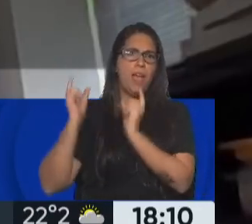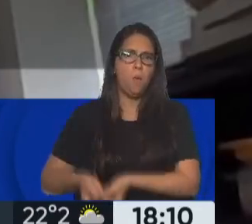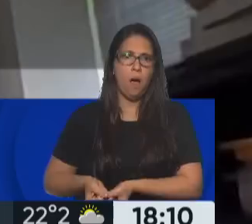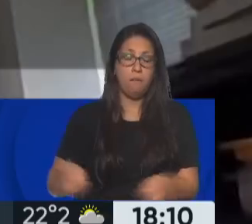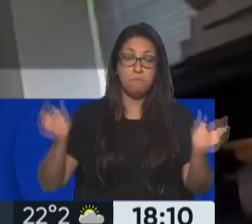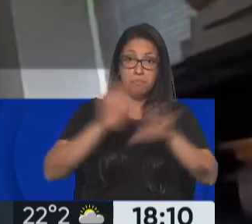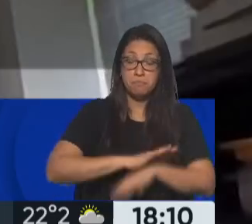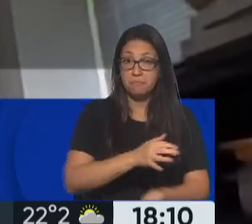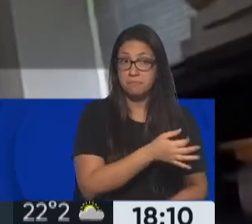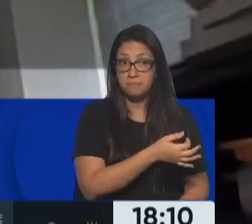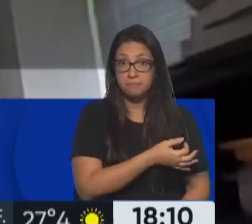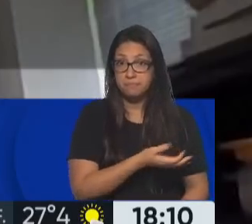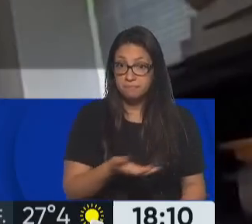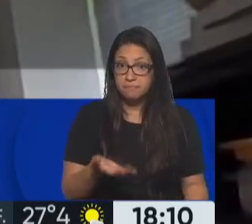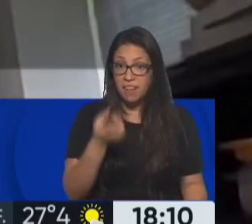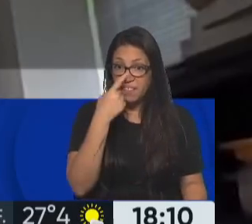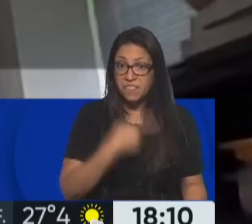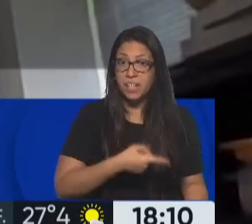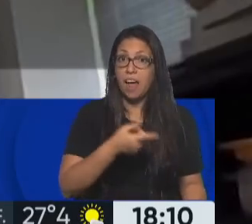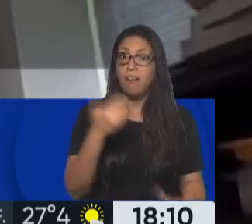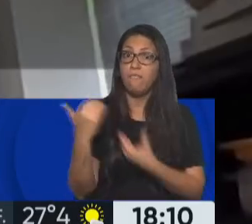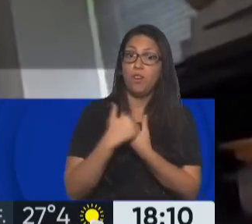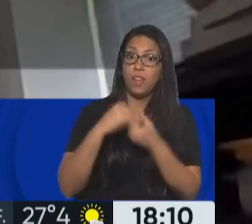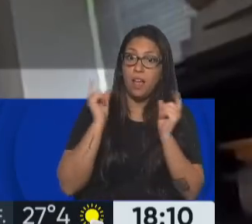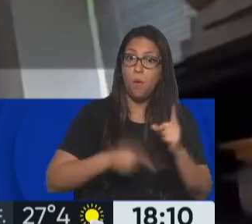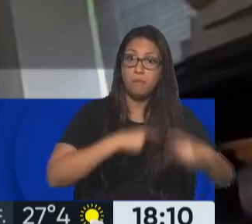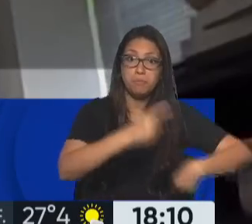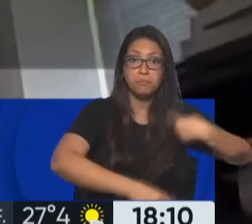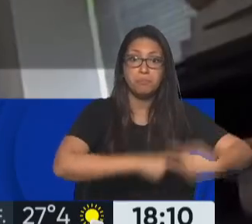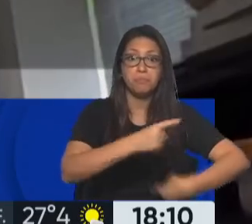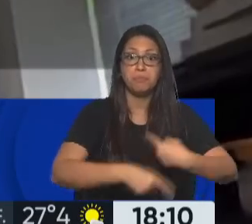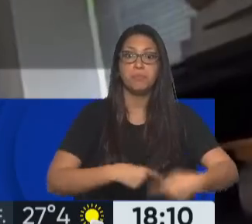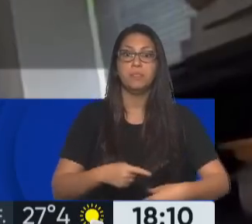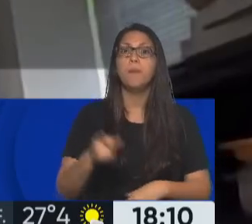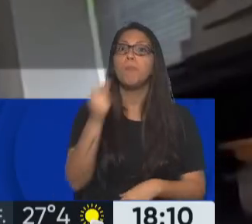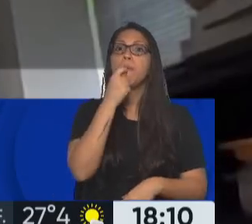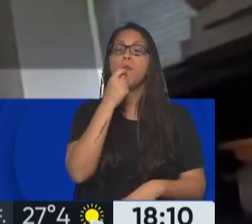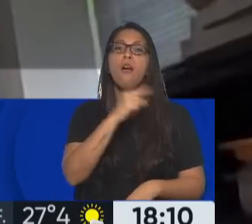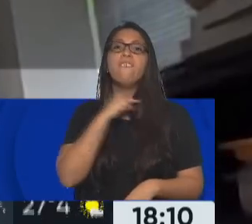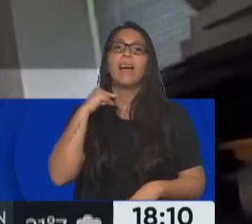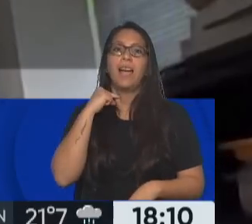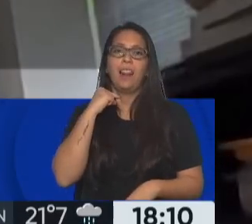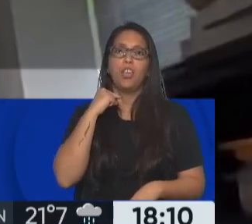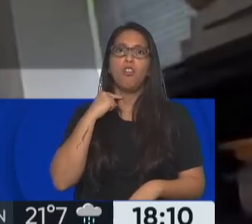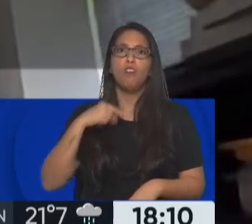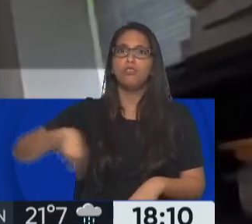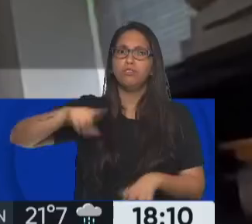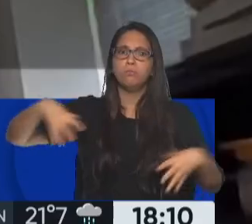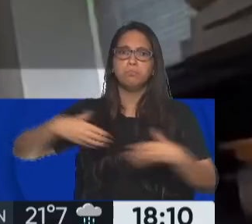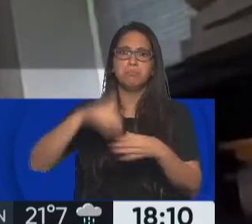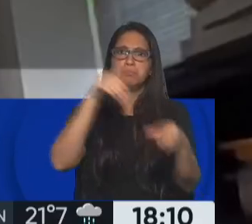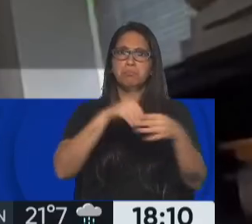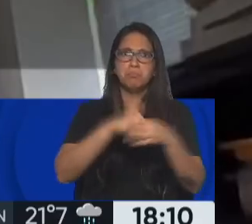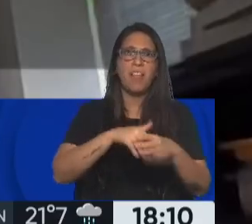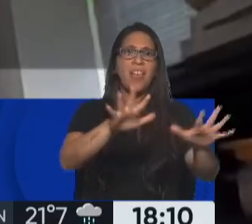correct. The share of the evangelical Protestant vote that he got in this year, more than 8 in 10, is